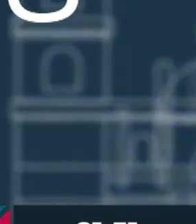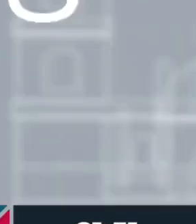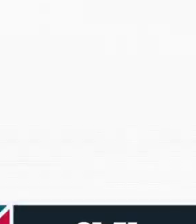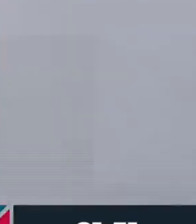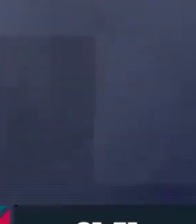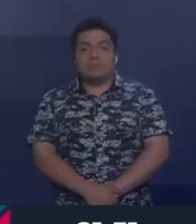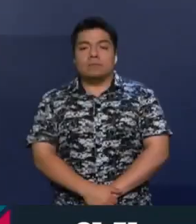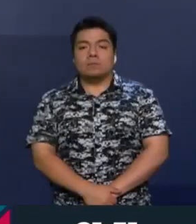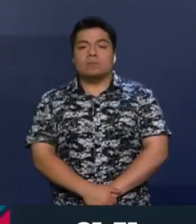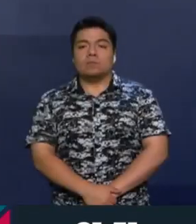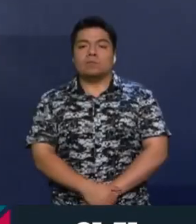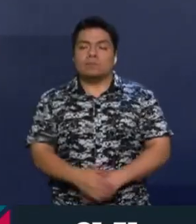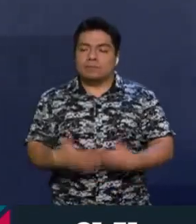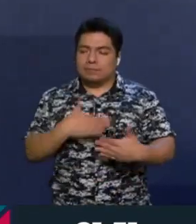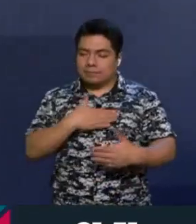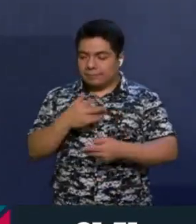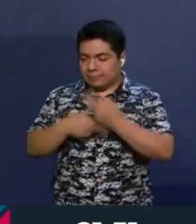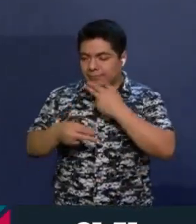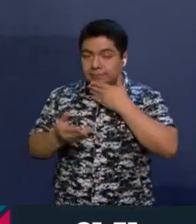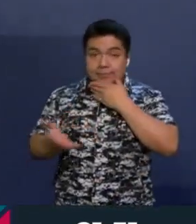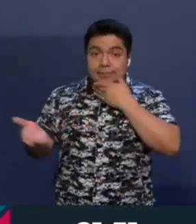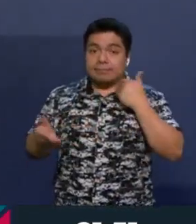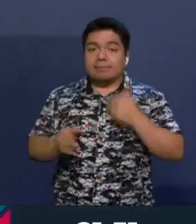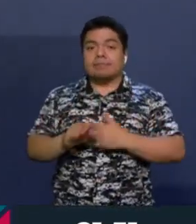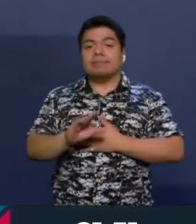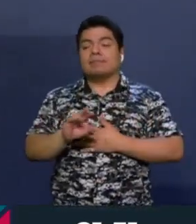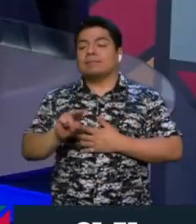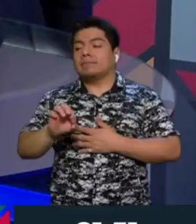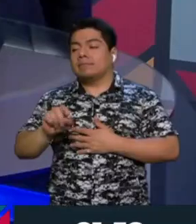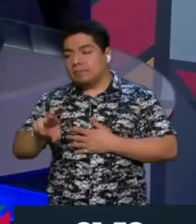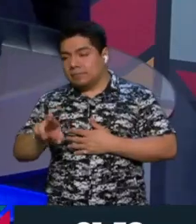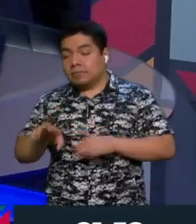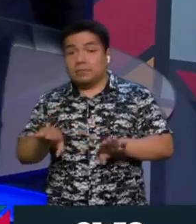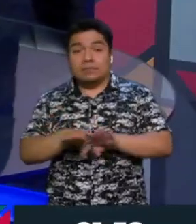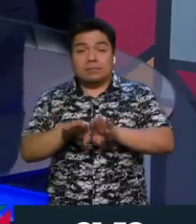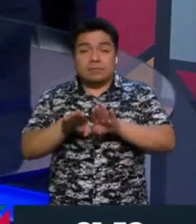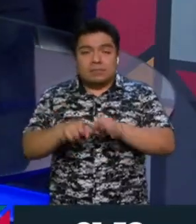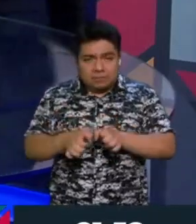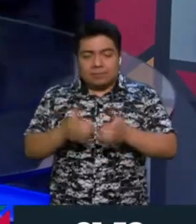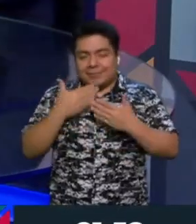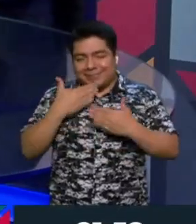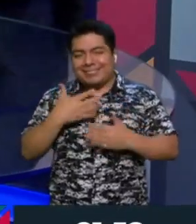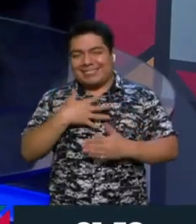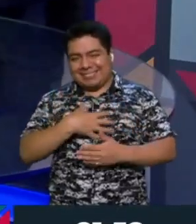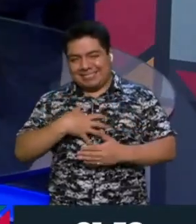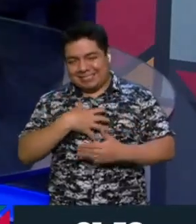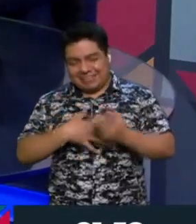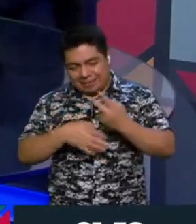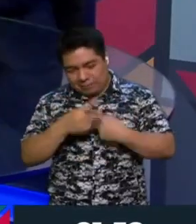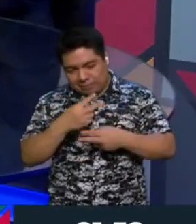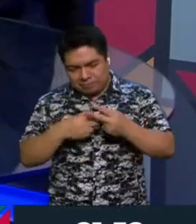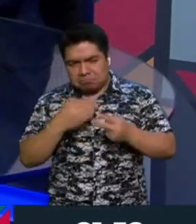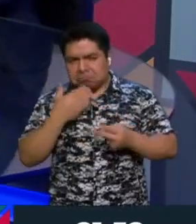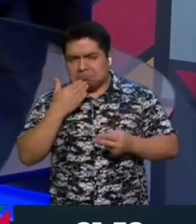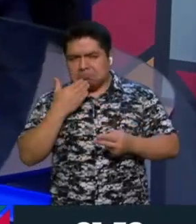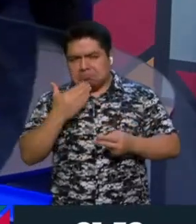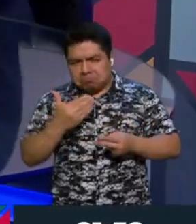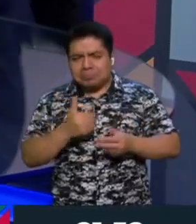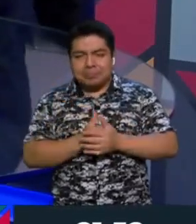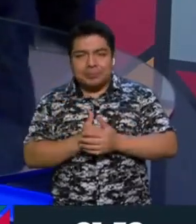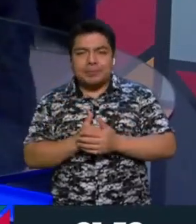Le damos la bienvenida, como cada semana, a nuestro querido Víctor Ronquillo. ¿Cómo estás, Vic? Bien, pues contento de estar aquí, Braulio, y contento de tener una recomendación